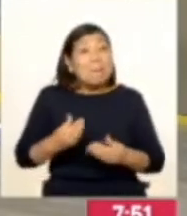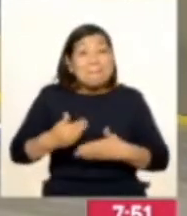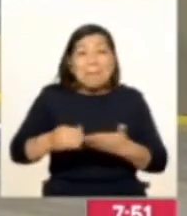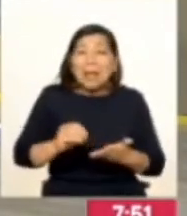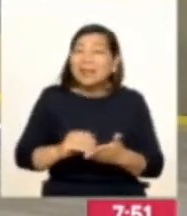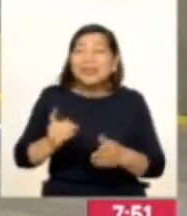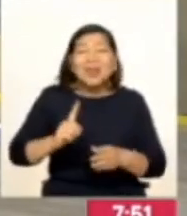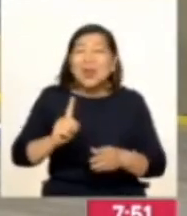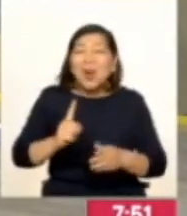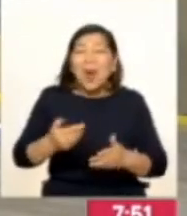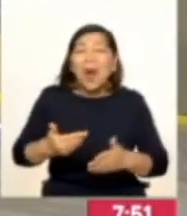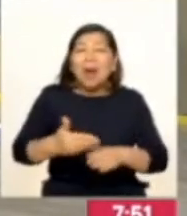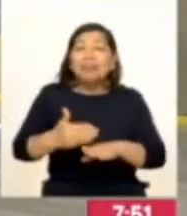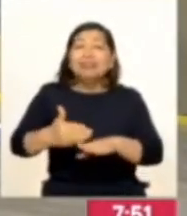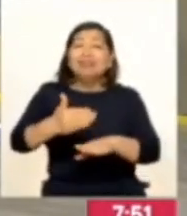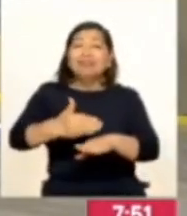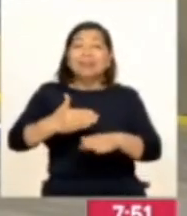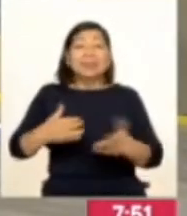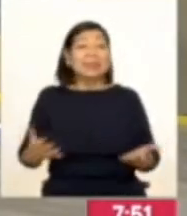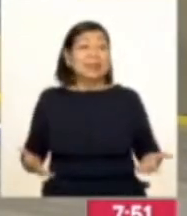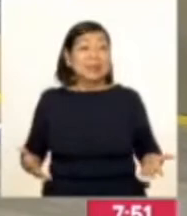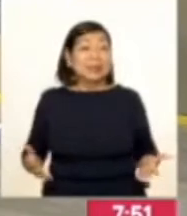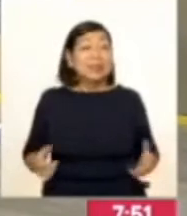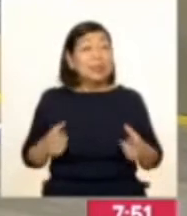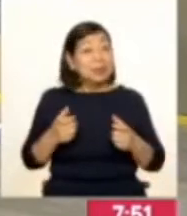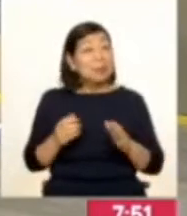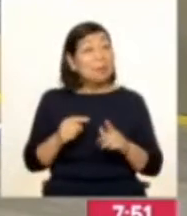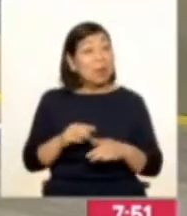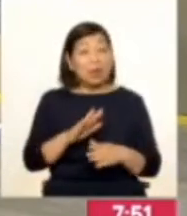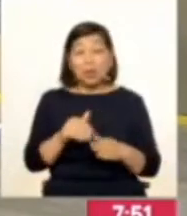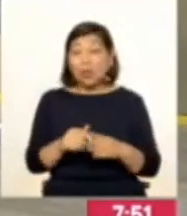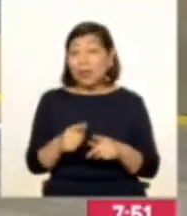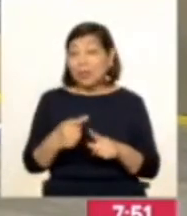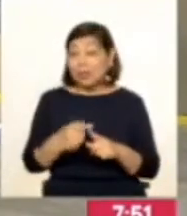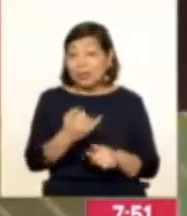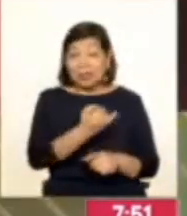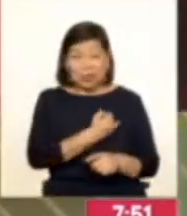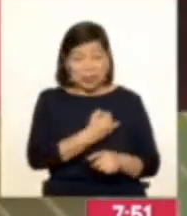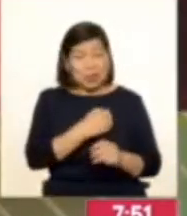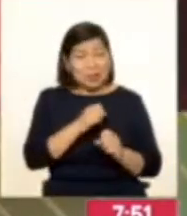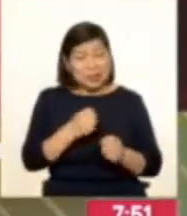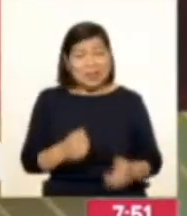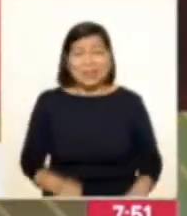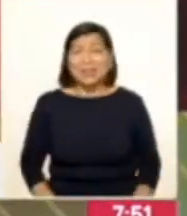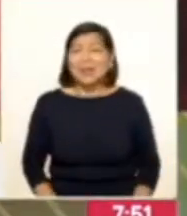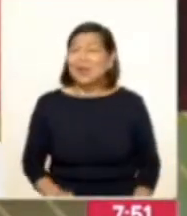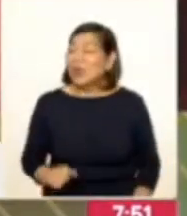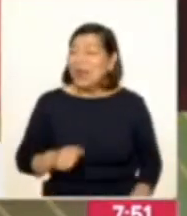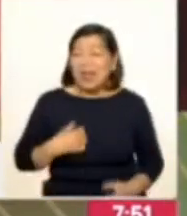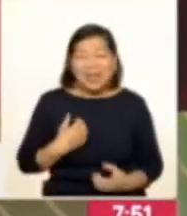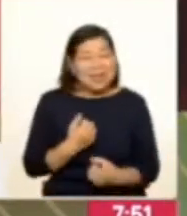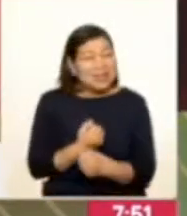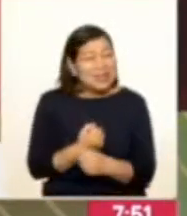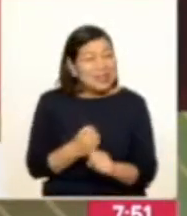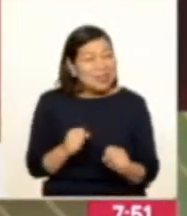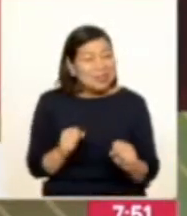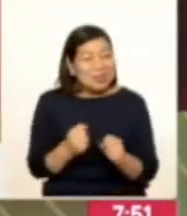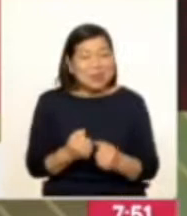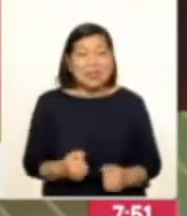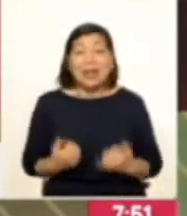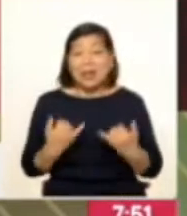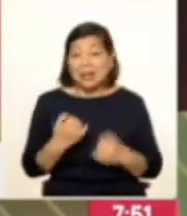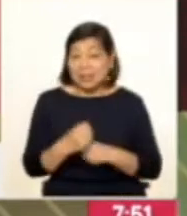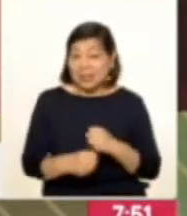en muchas de los procesos No a no ser que la contraloría esté presente en todas las instituciones claro De hecho eso tampoco no es posible pero donde Sí